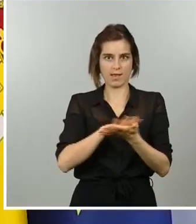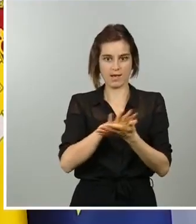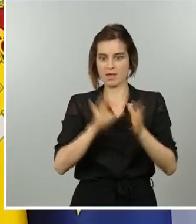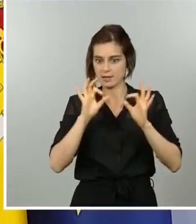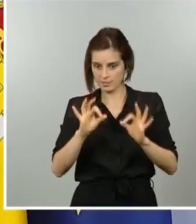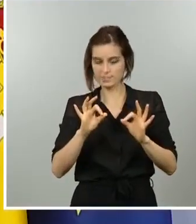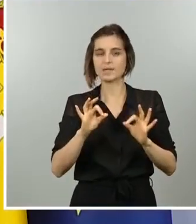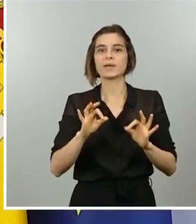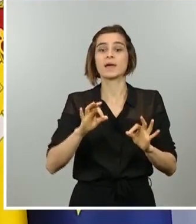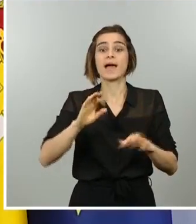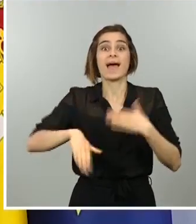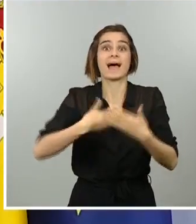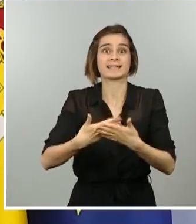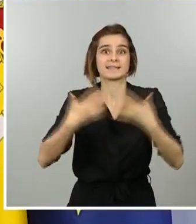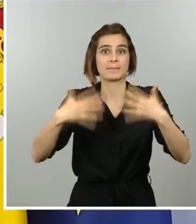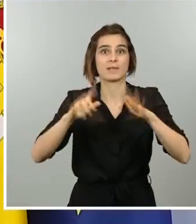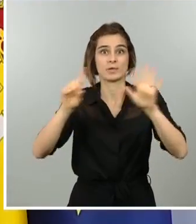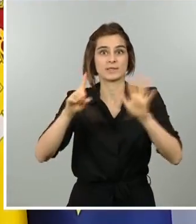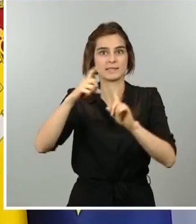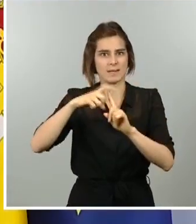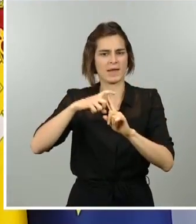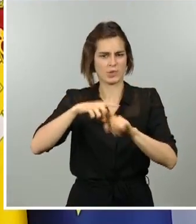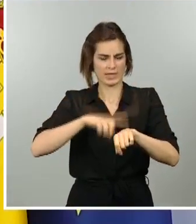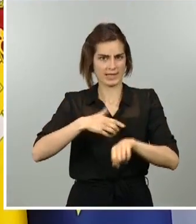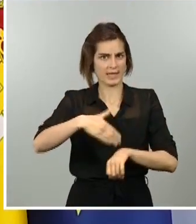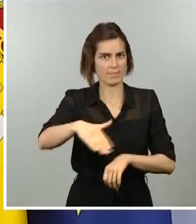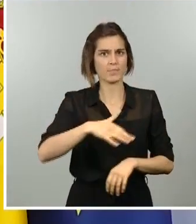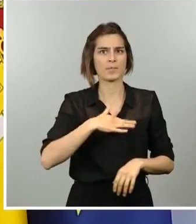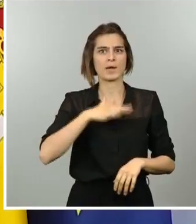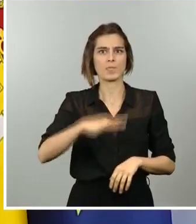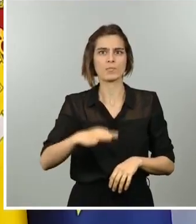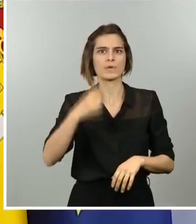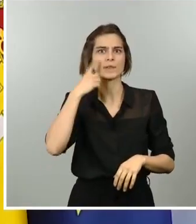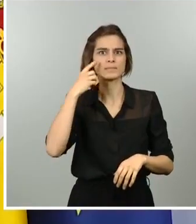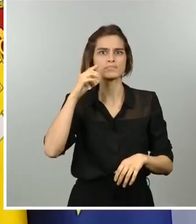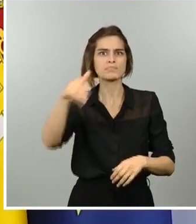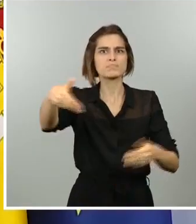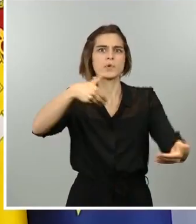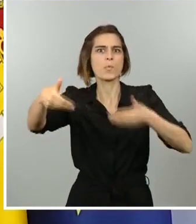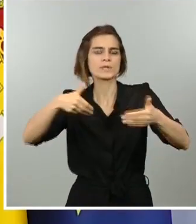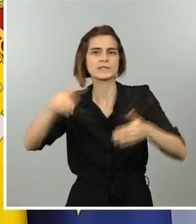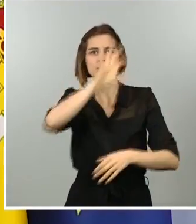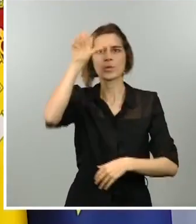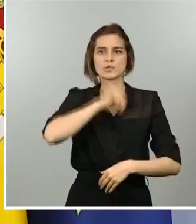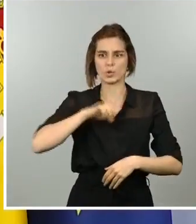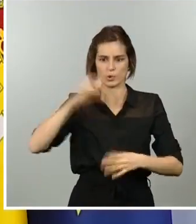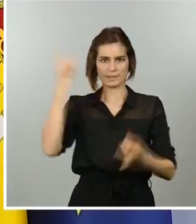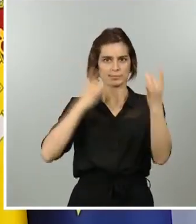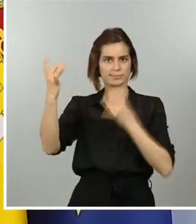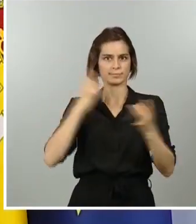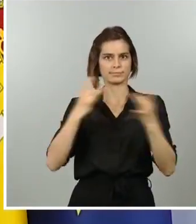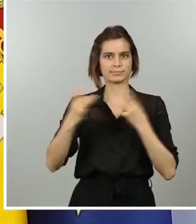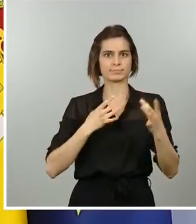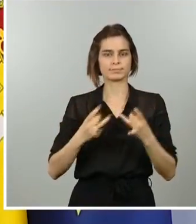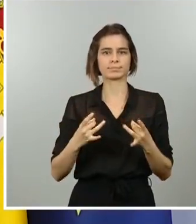mayo hay tiempo para someter a las consideraciones de las comunidades autónomas, hacernoslas llegar, siempre de forma indicativa, y si